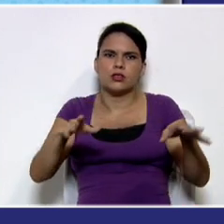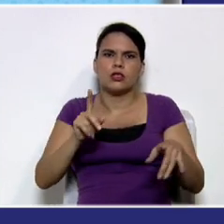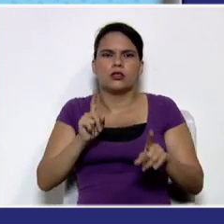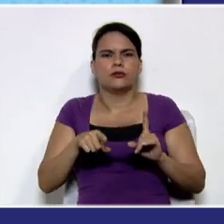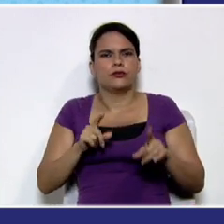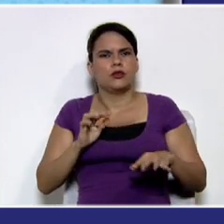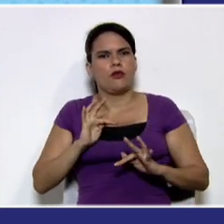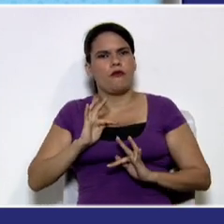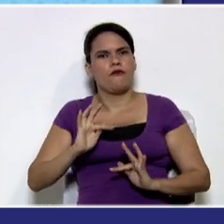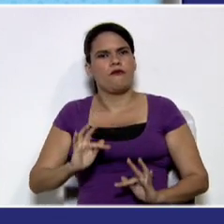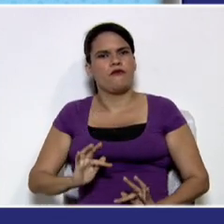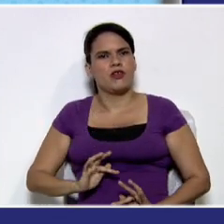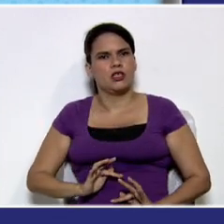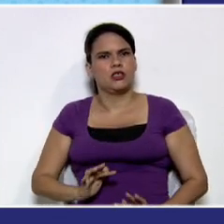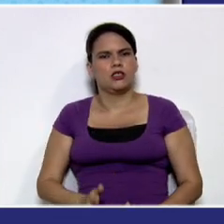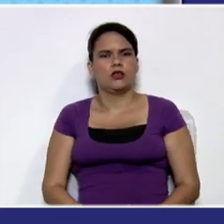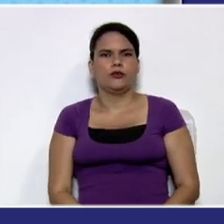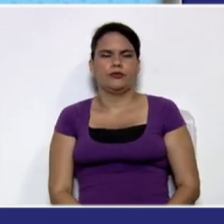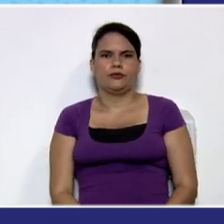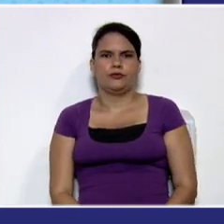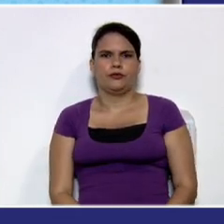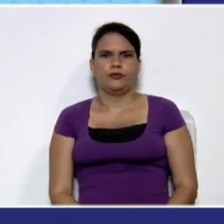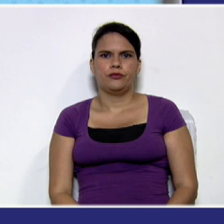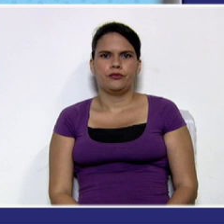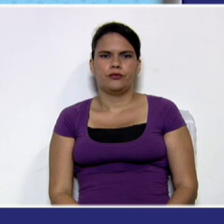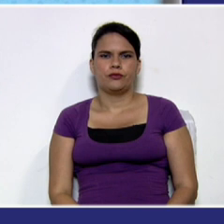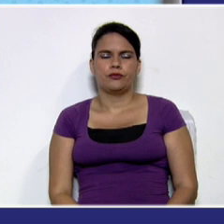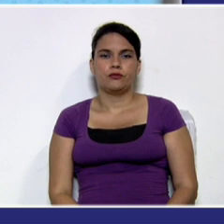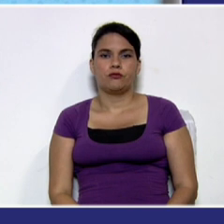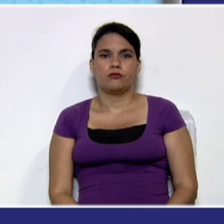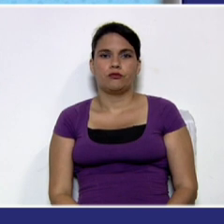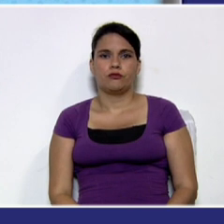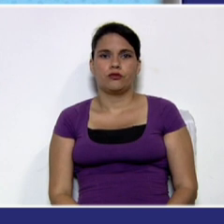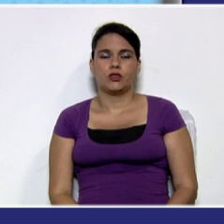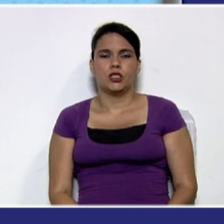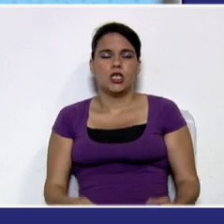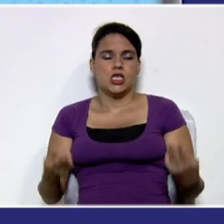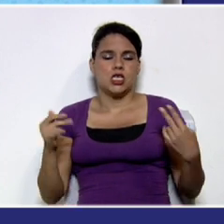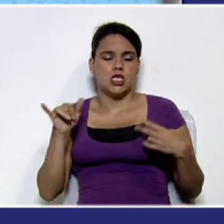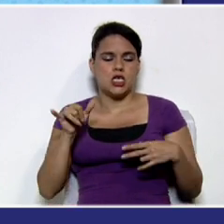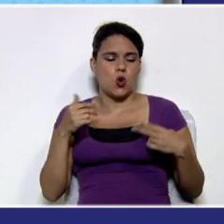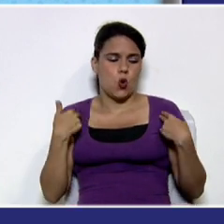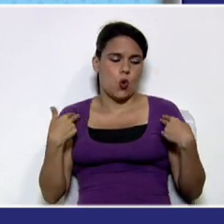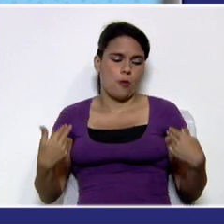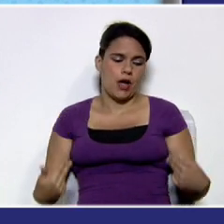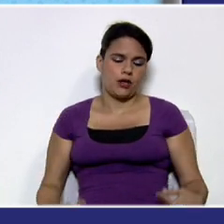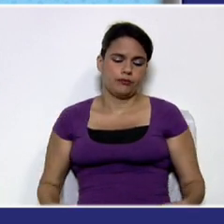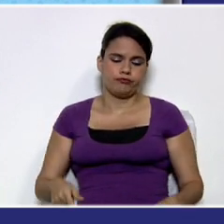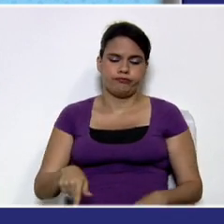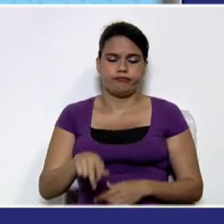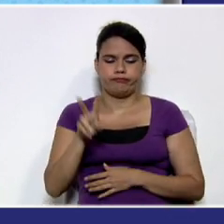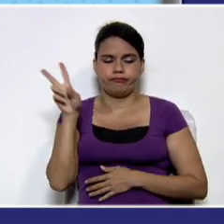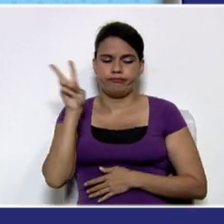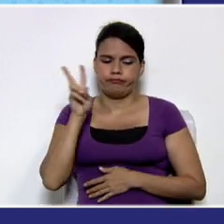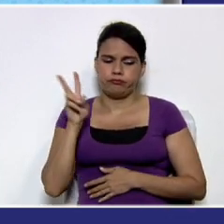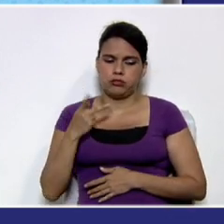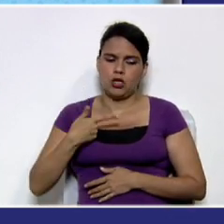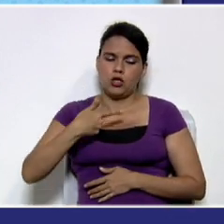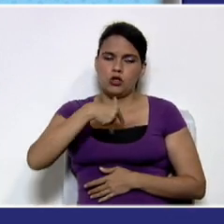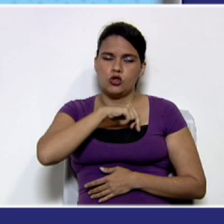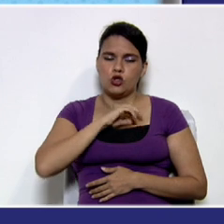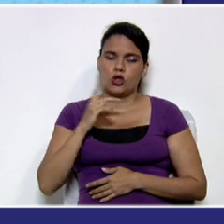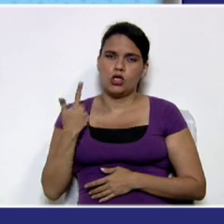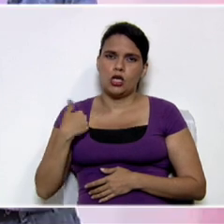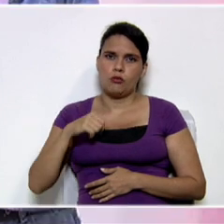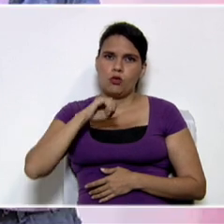físicos y factores, digamos, humanos. En el caso venezolano, nosotros tenemos los